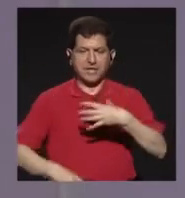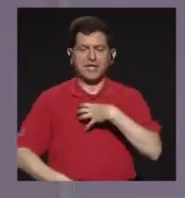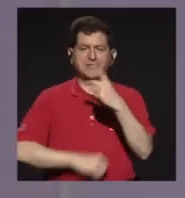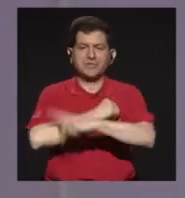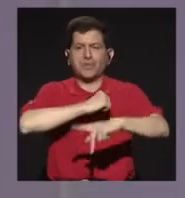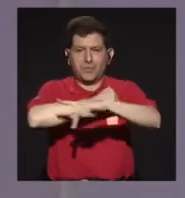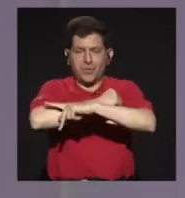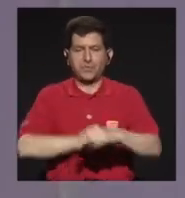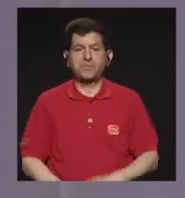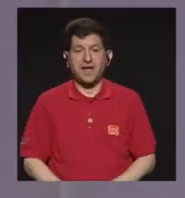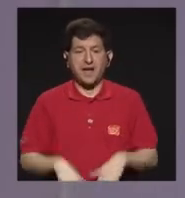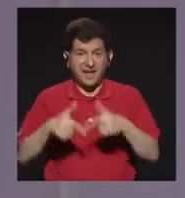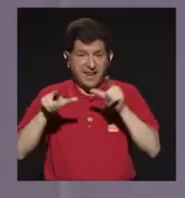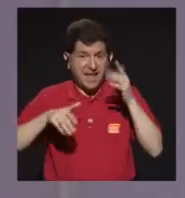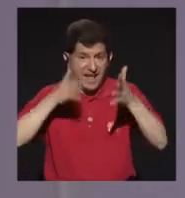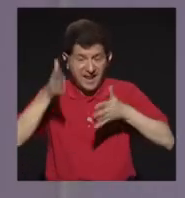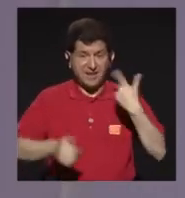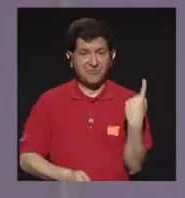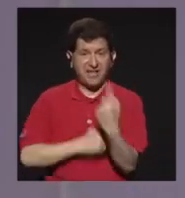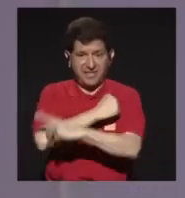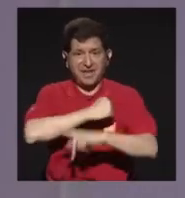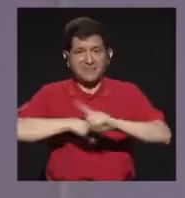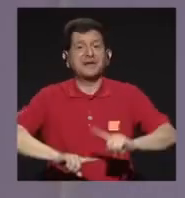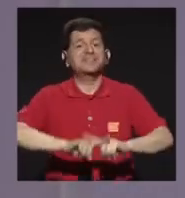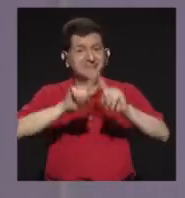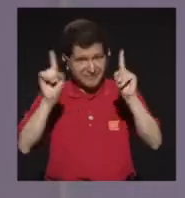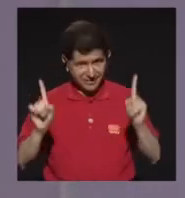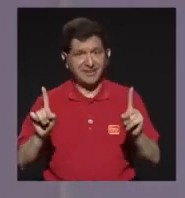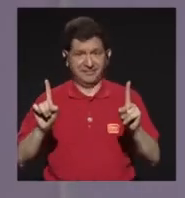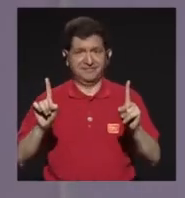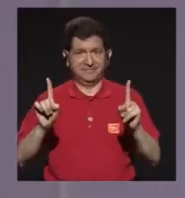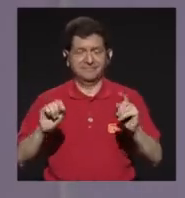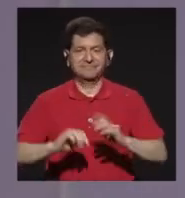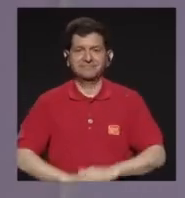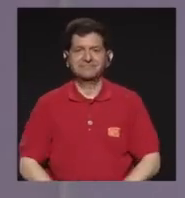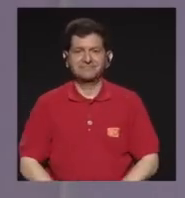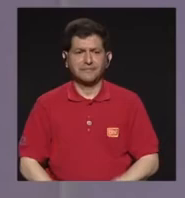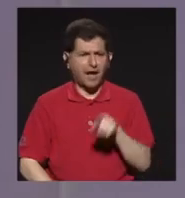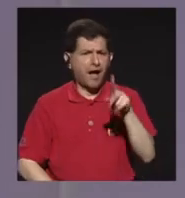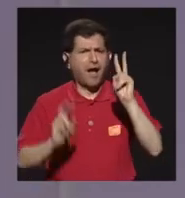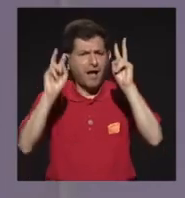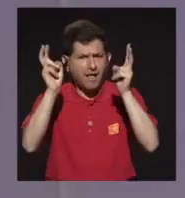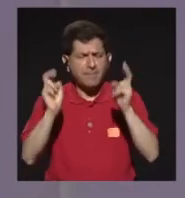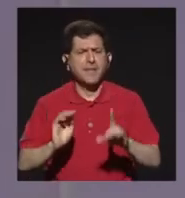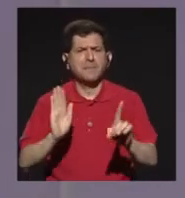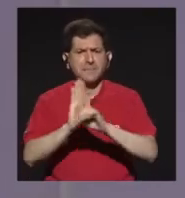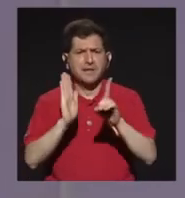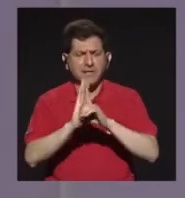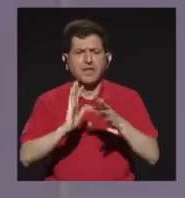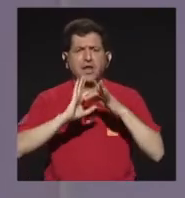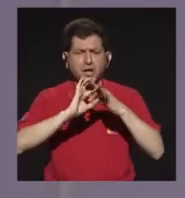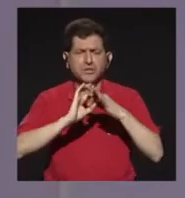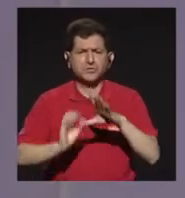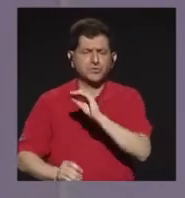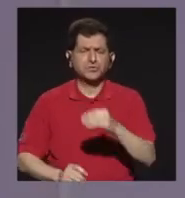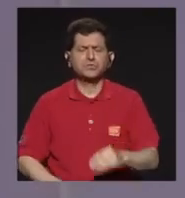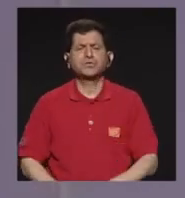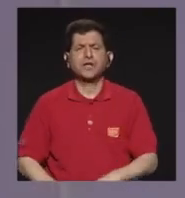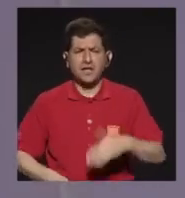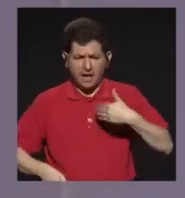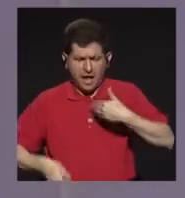porque la lengua de señas en cada país es diferente, de temas de derechos sexuales y reproductivos y